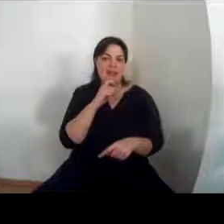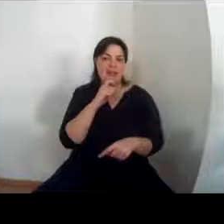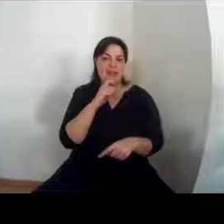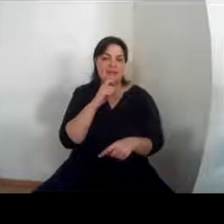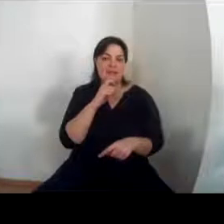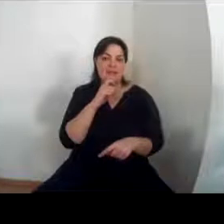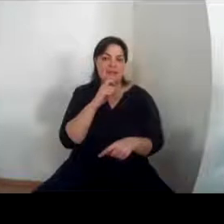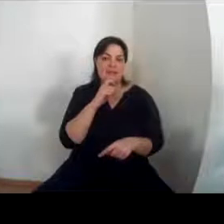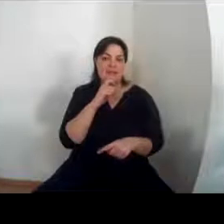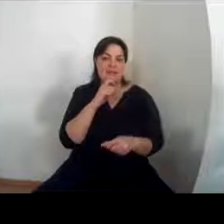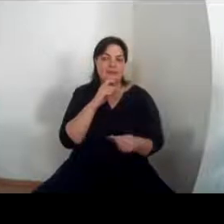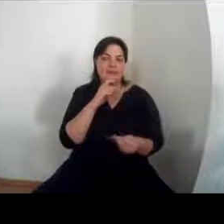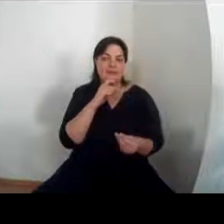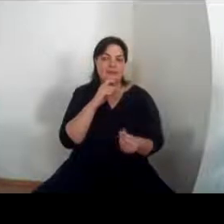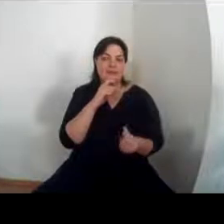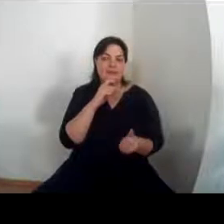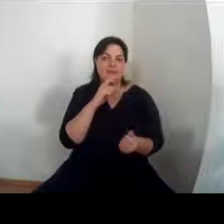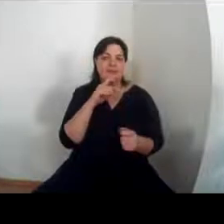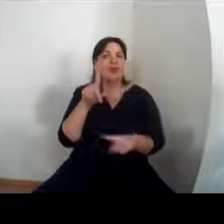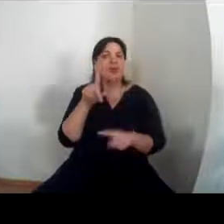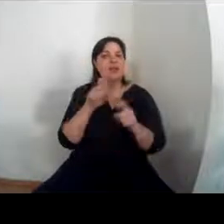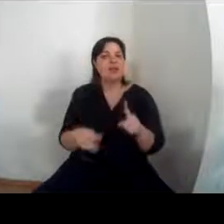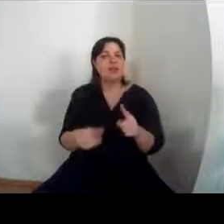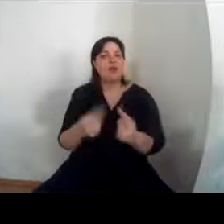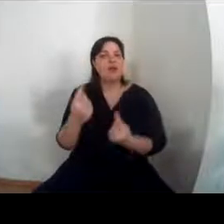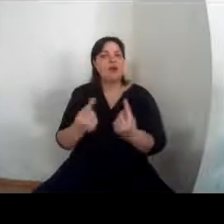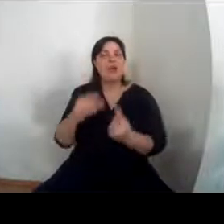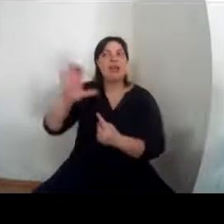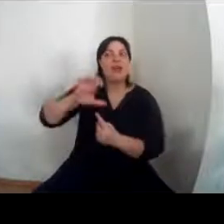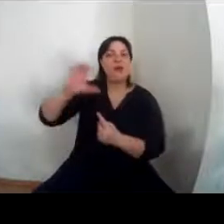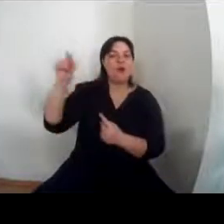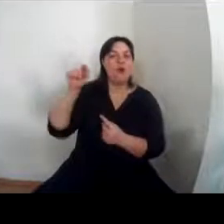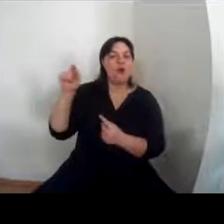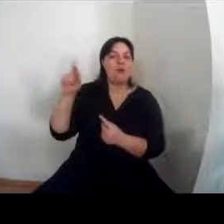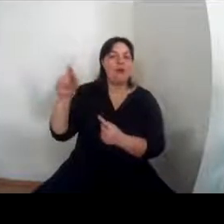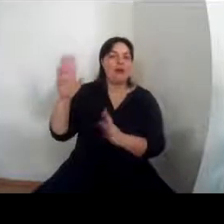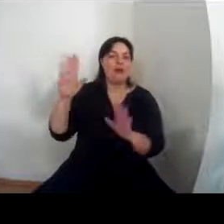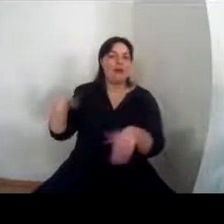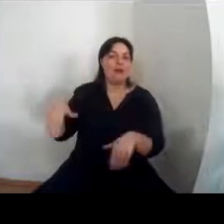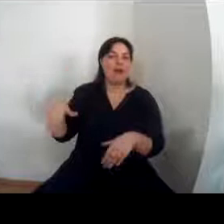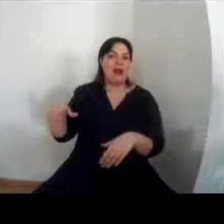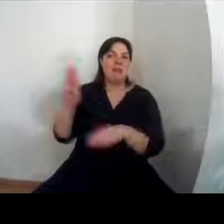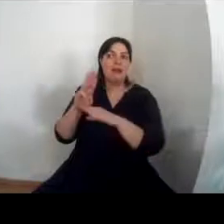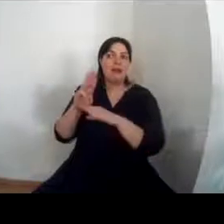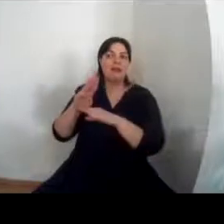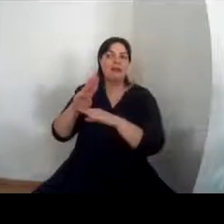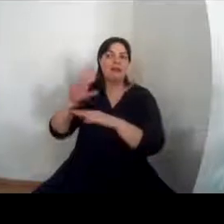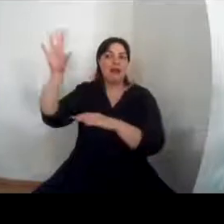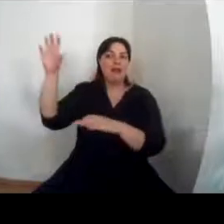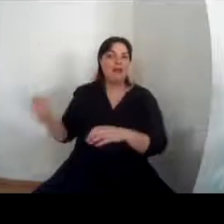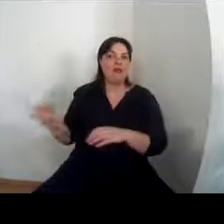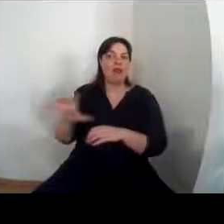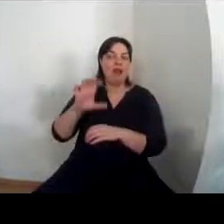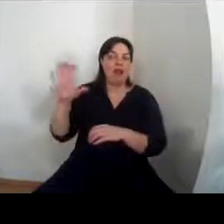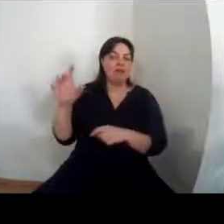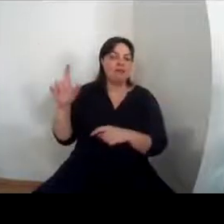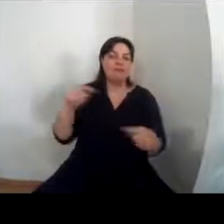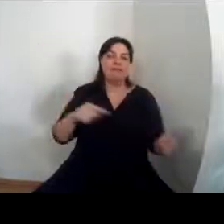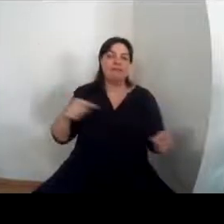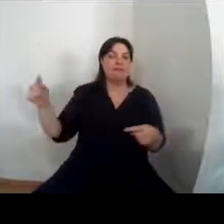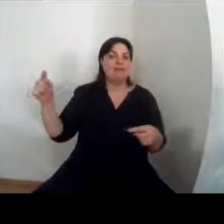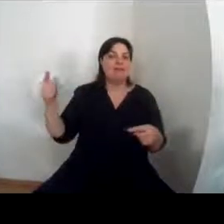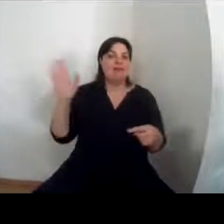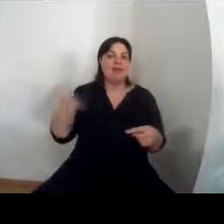darle respuesta a esas cuestiones que desde Europa descienden hacia los parlamentos nacionales y que se canalizan a